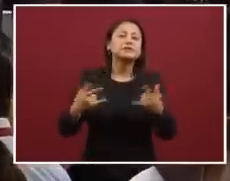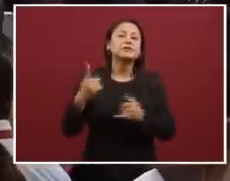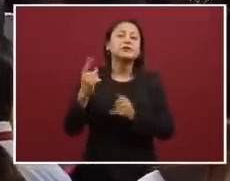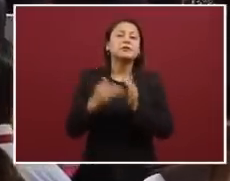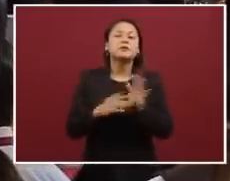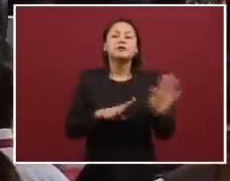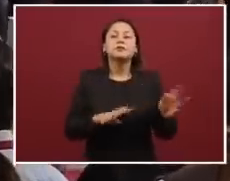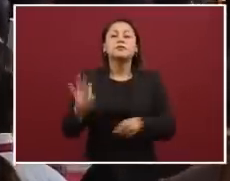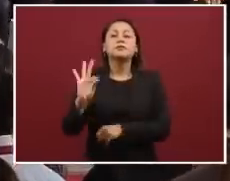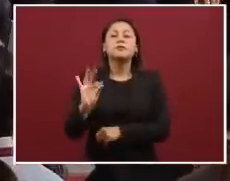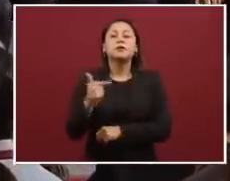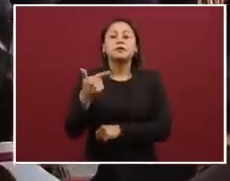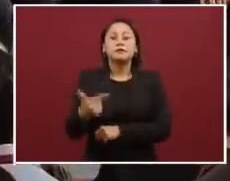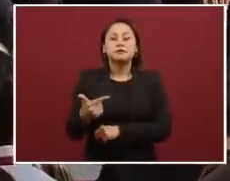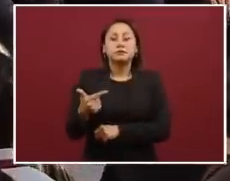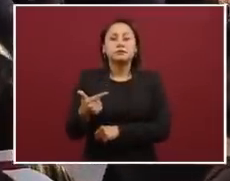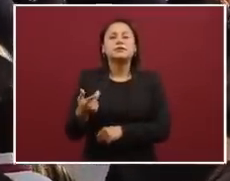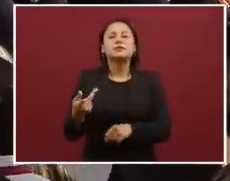en vez de